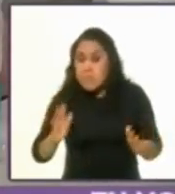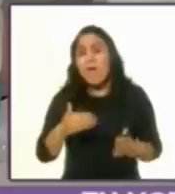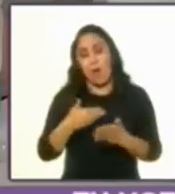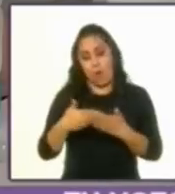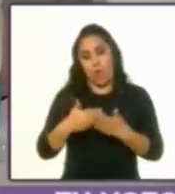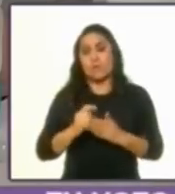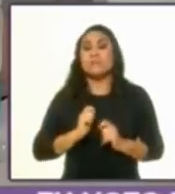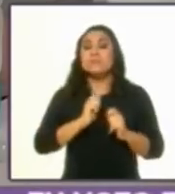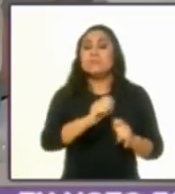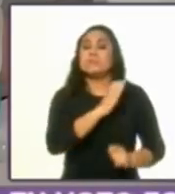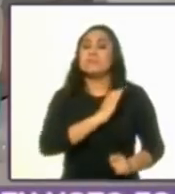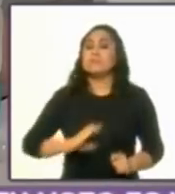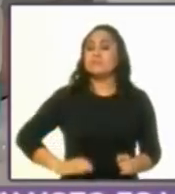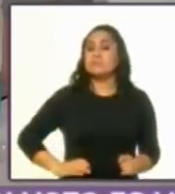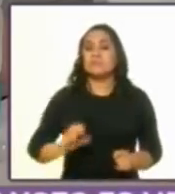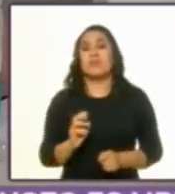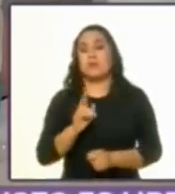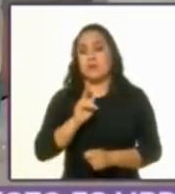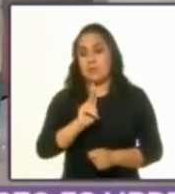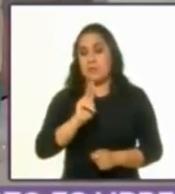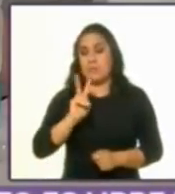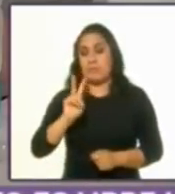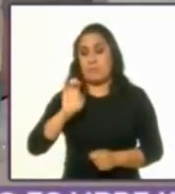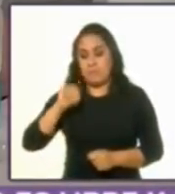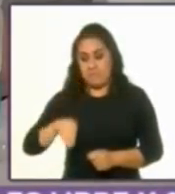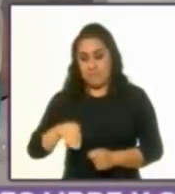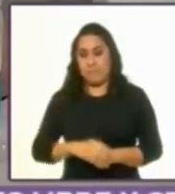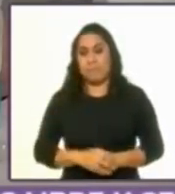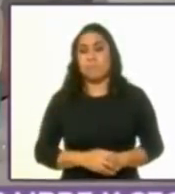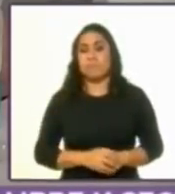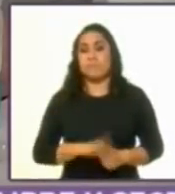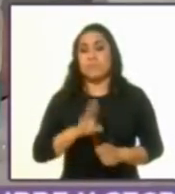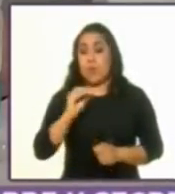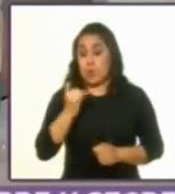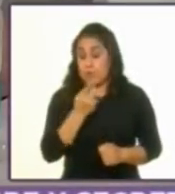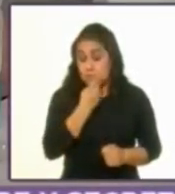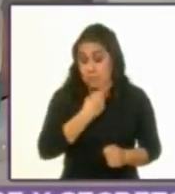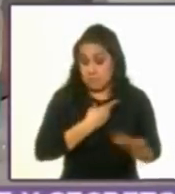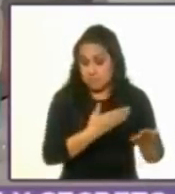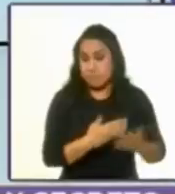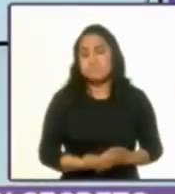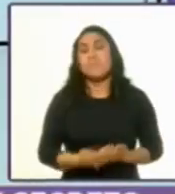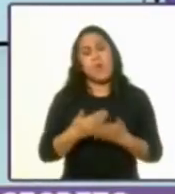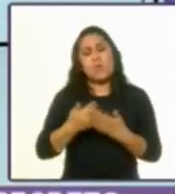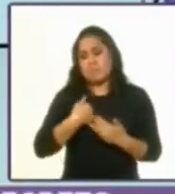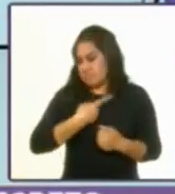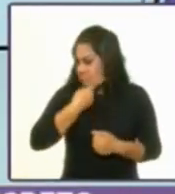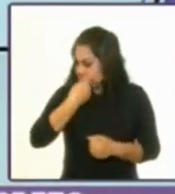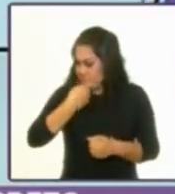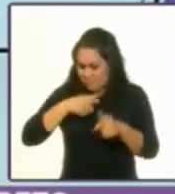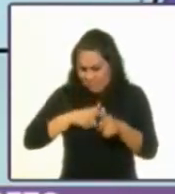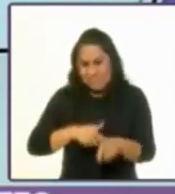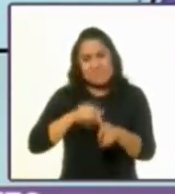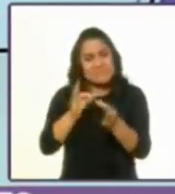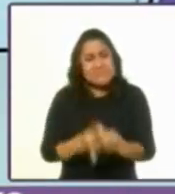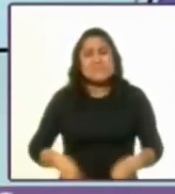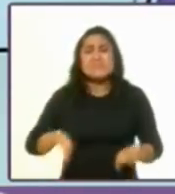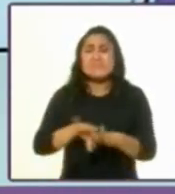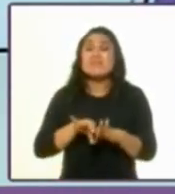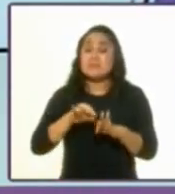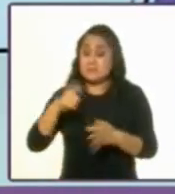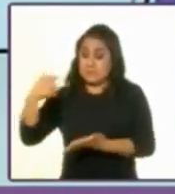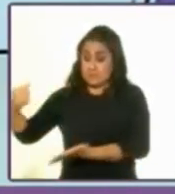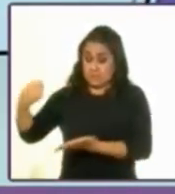participación a la candidata del partido verde ecologista de méxico mariana voy adelante insisto en que es fundamental vamos gastar el recurso